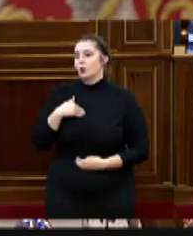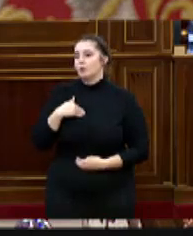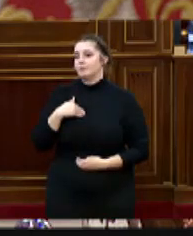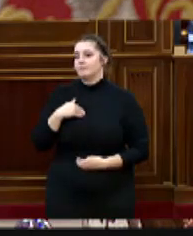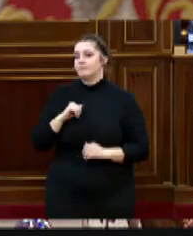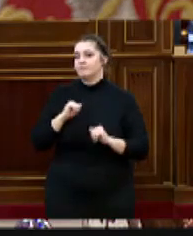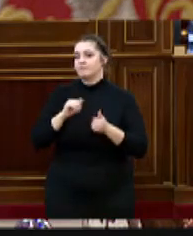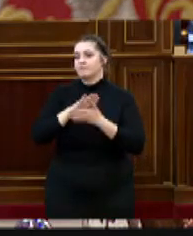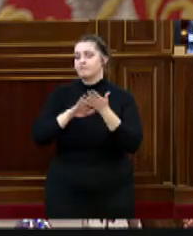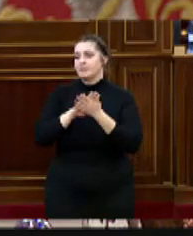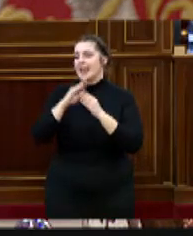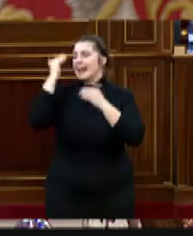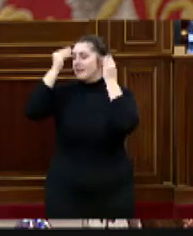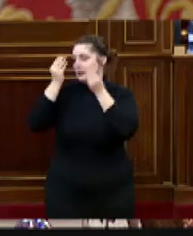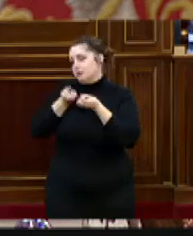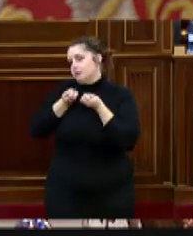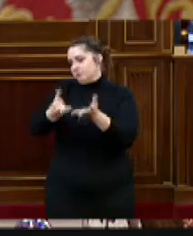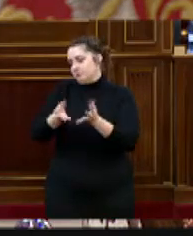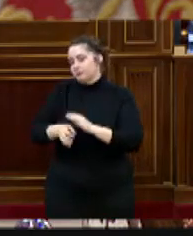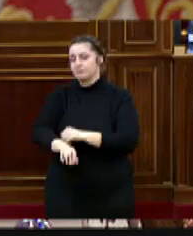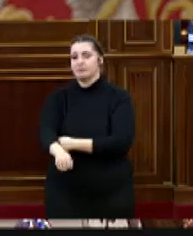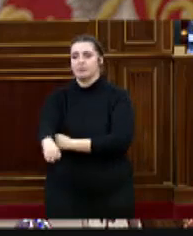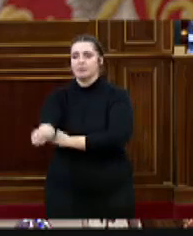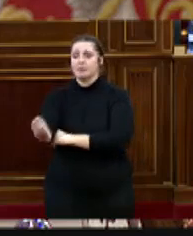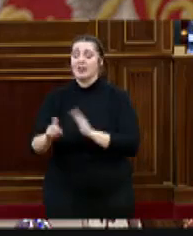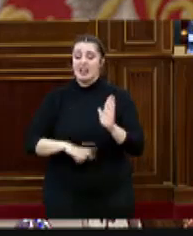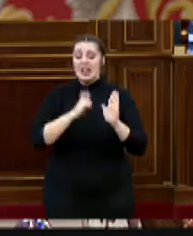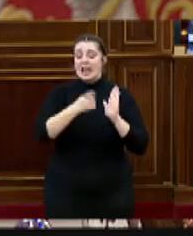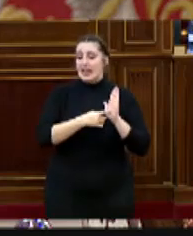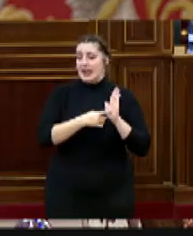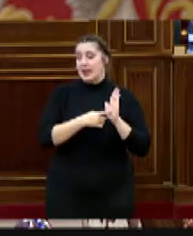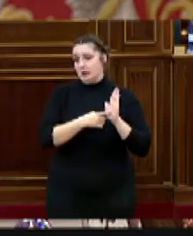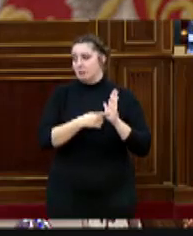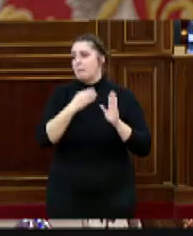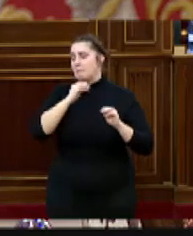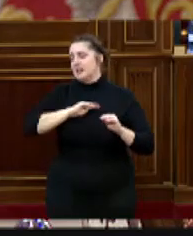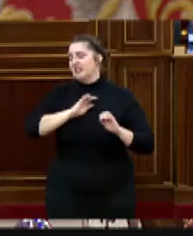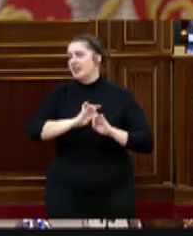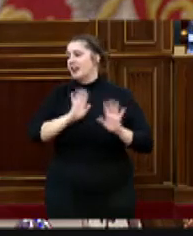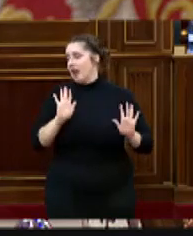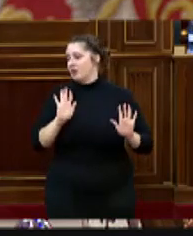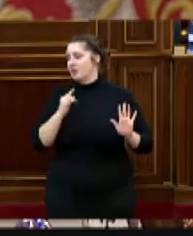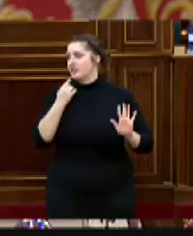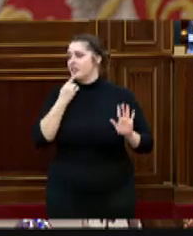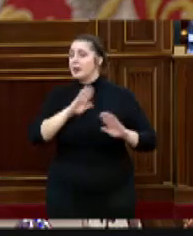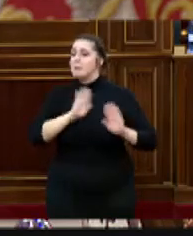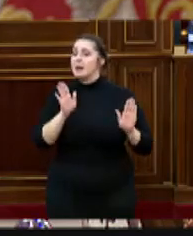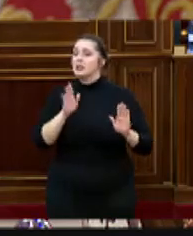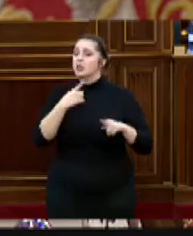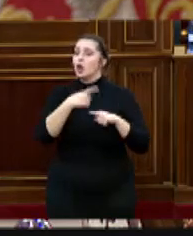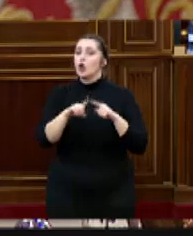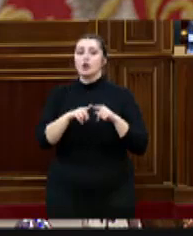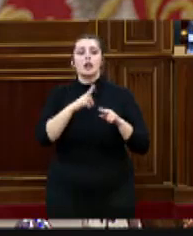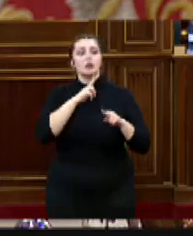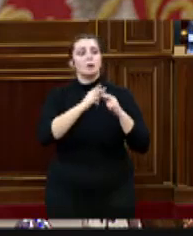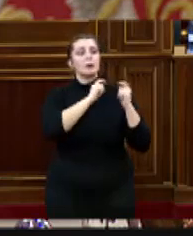una reflexión la ley deja meridianamente claro que no se trata solo de nombrar las cosas de